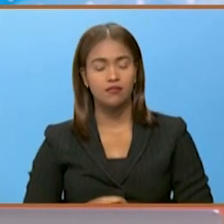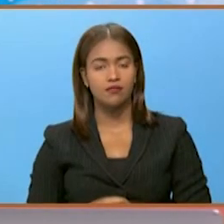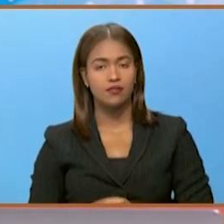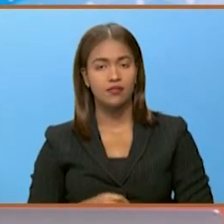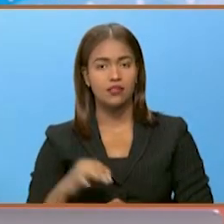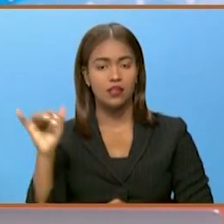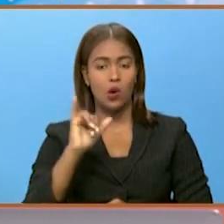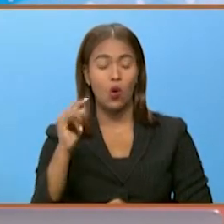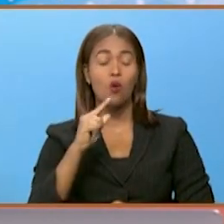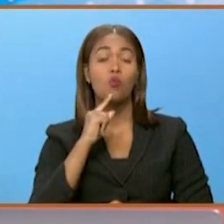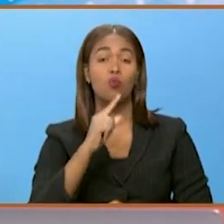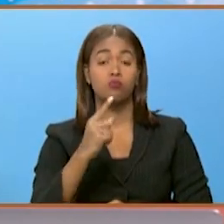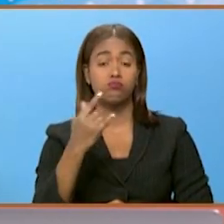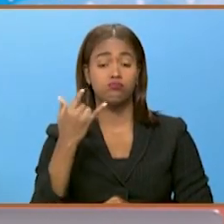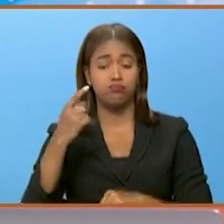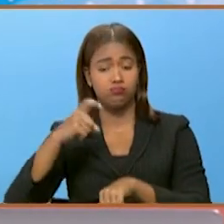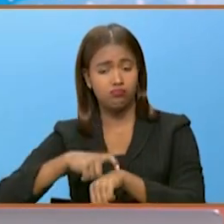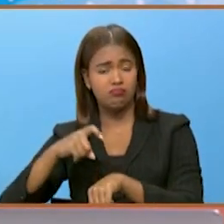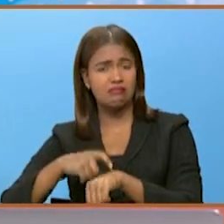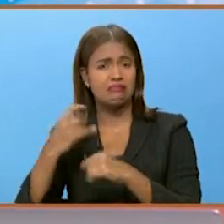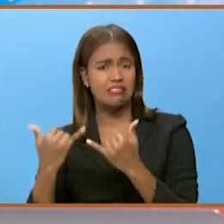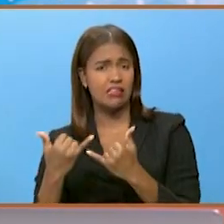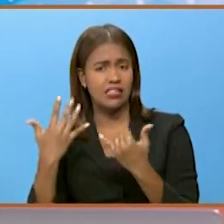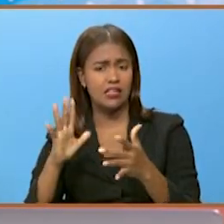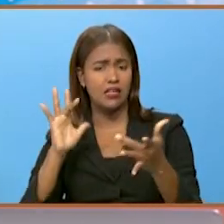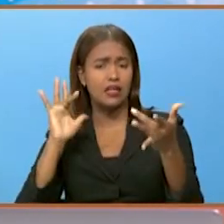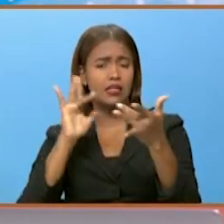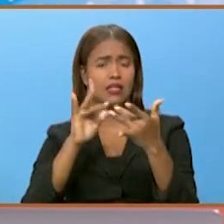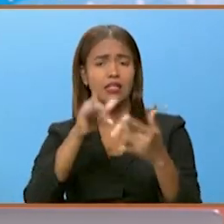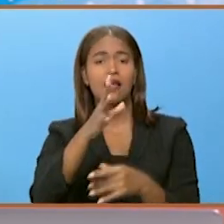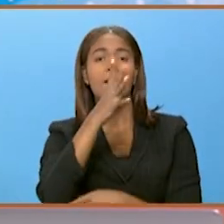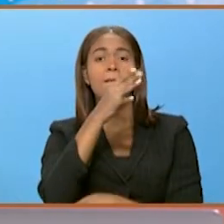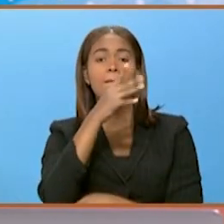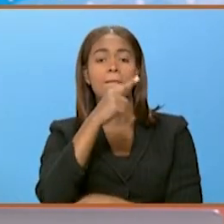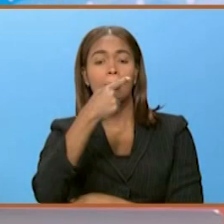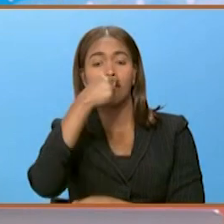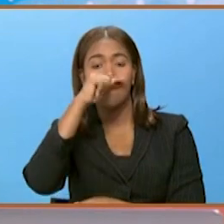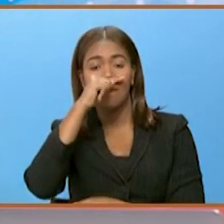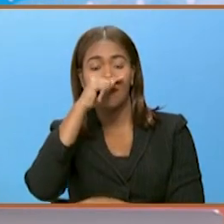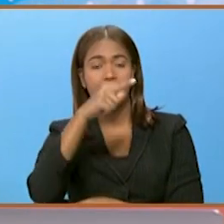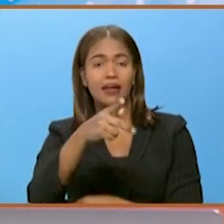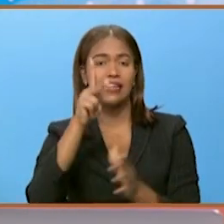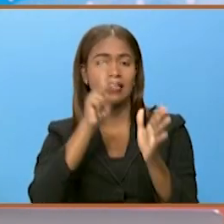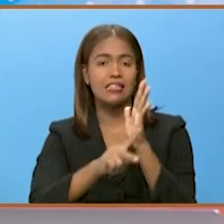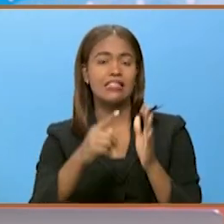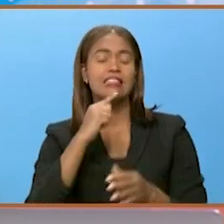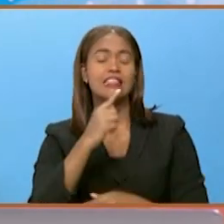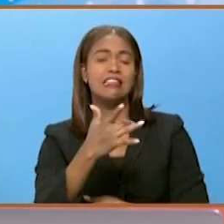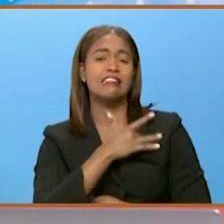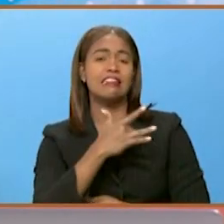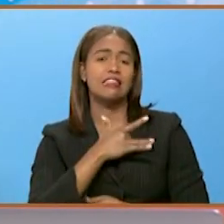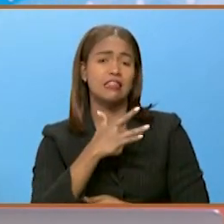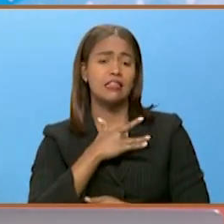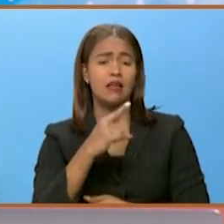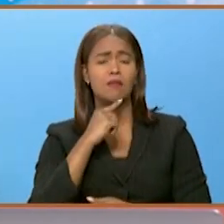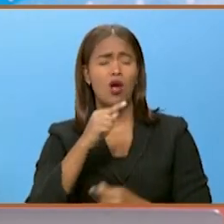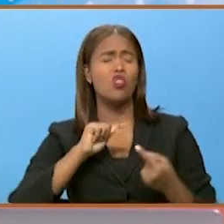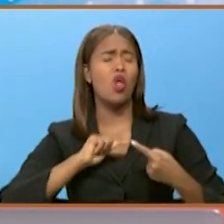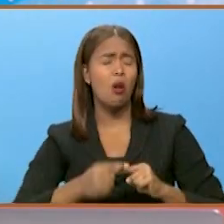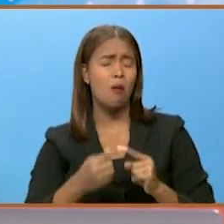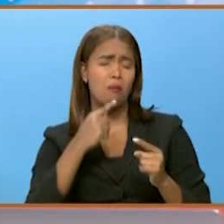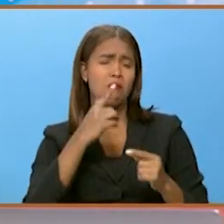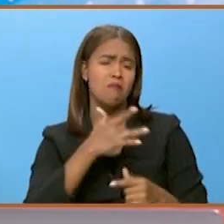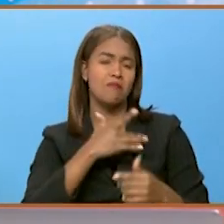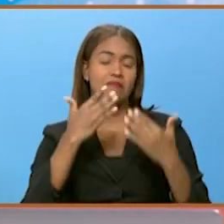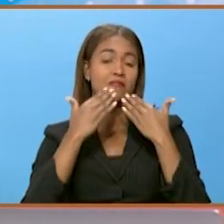Bueno, y hace tan solo unos momentos hicimos contacto con la madre de la menor asesinada, quien dice sentirse, a pesar de su dolor,